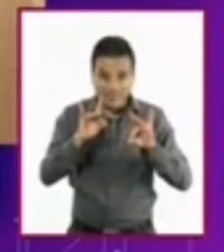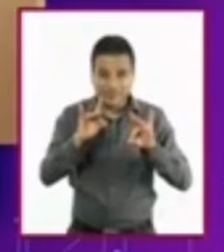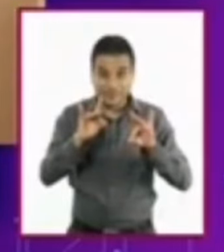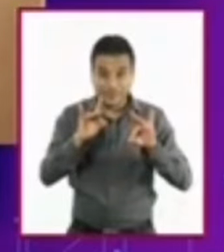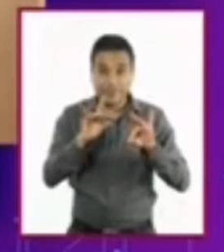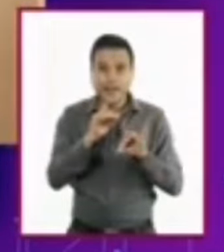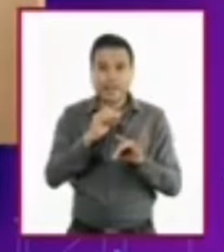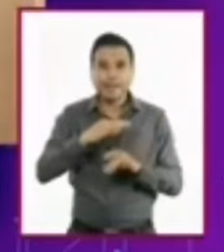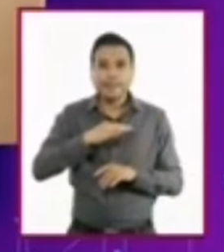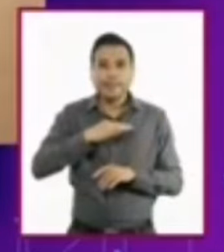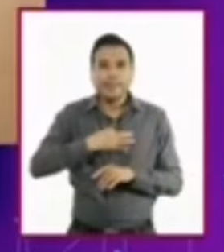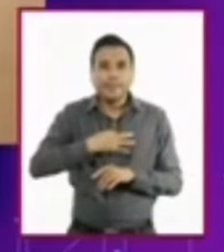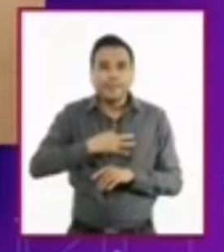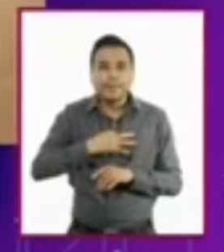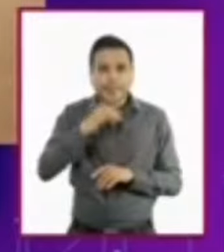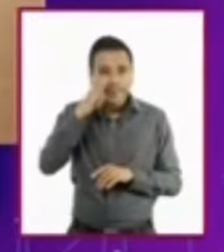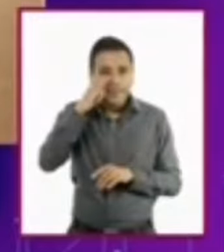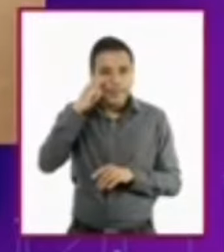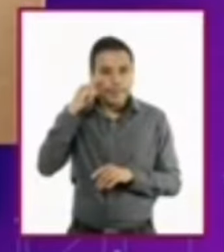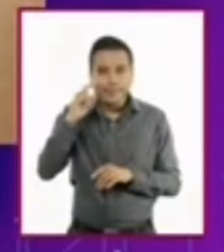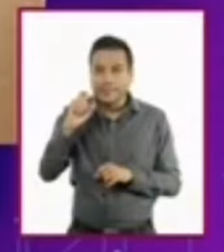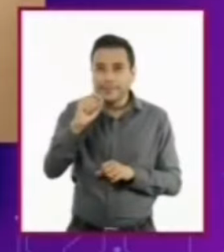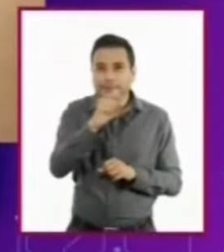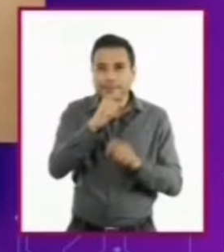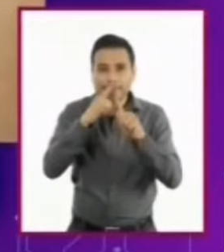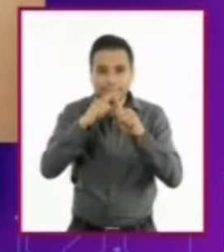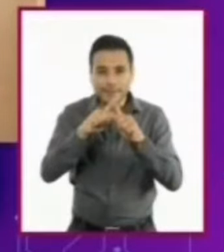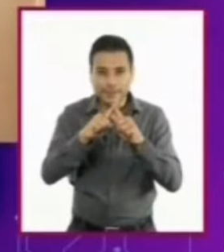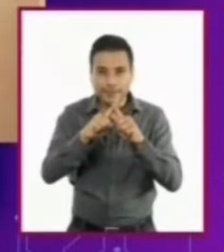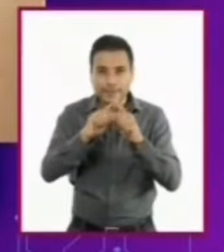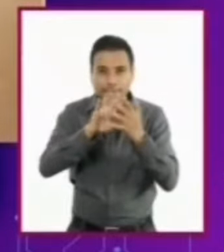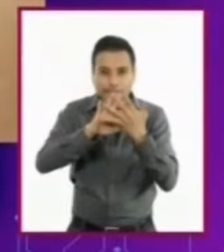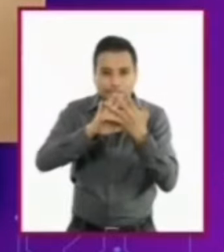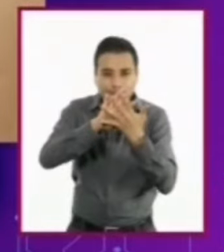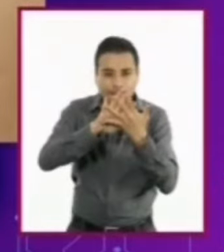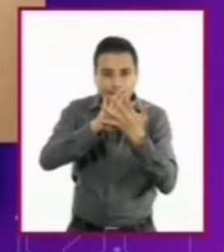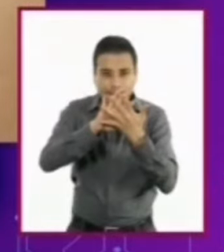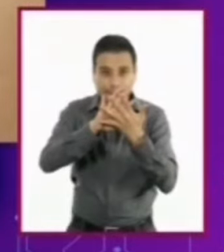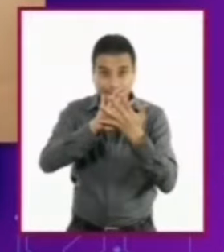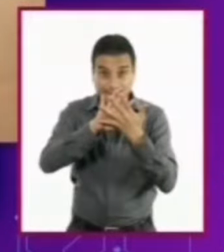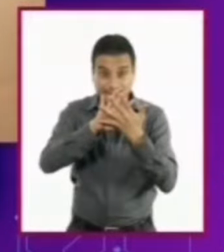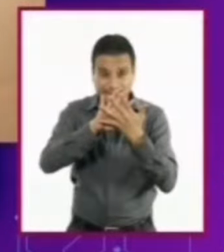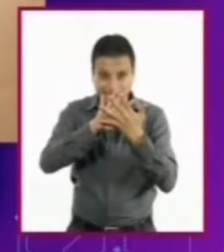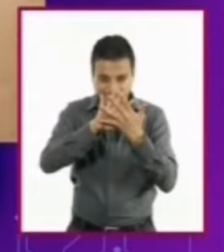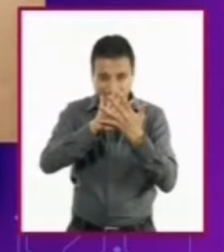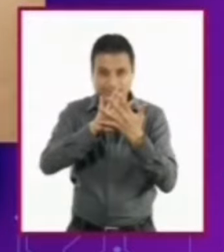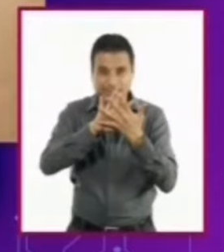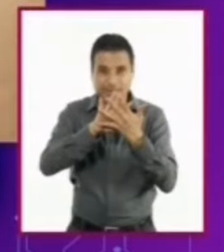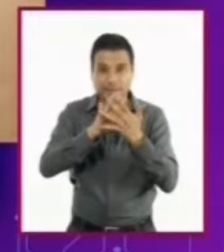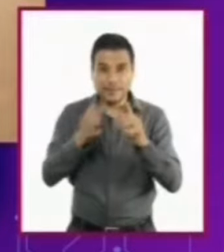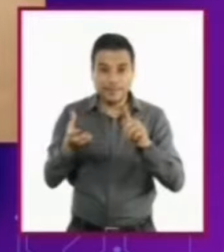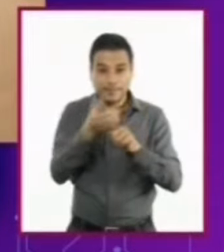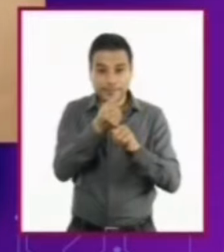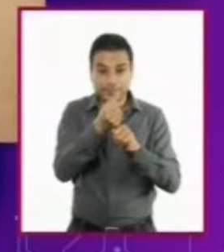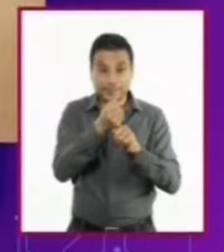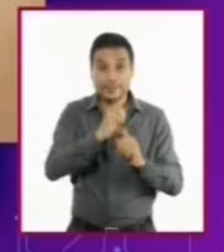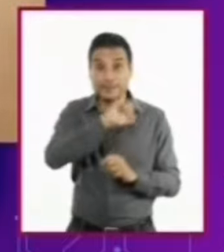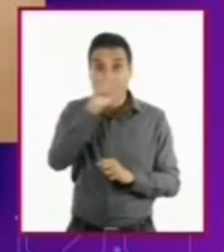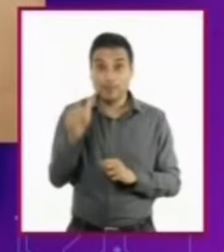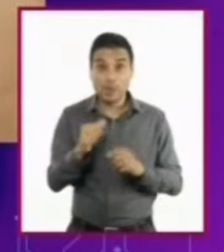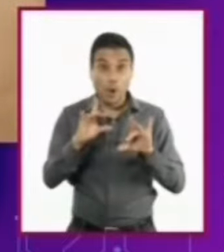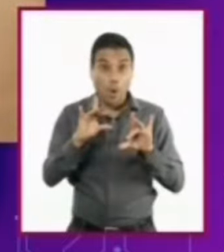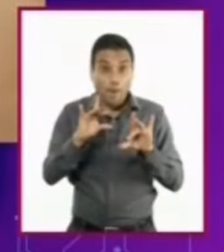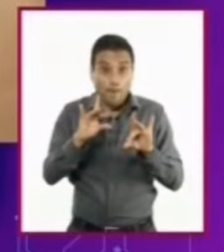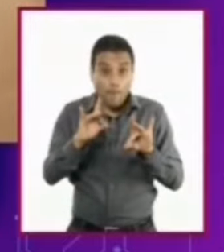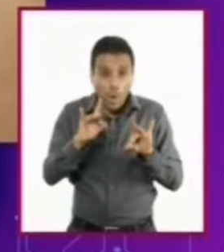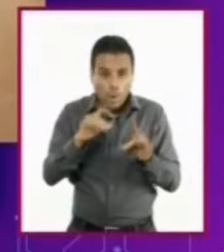atrapa bacterias entrantes y otras partículas externas, y las enzimas lisosómicas del moco las